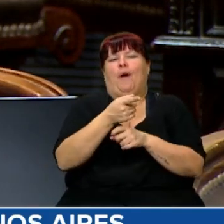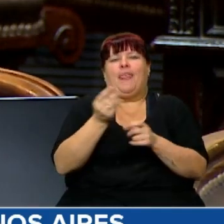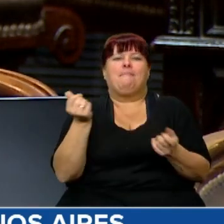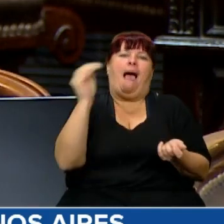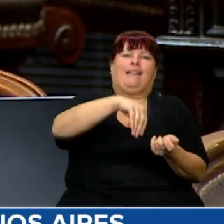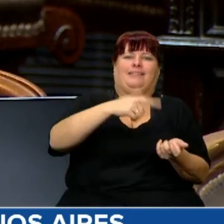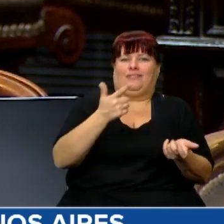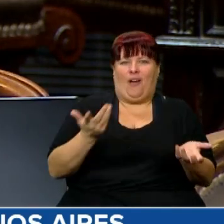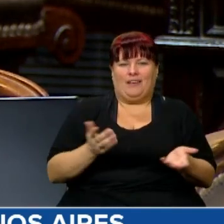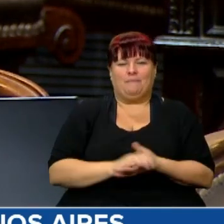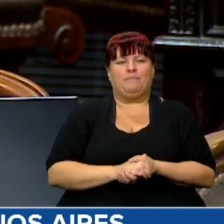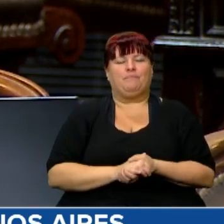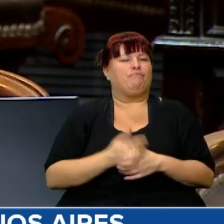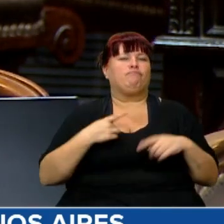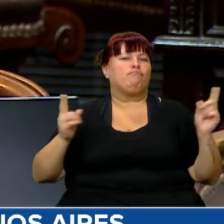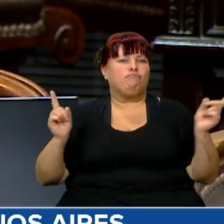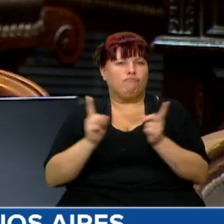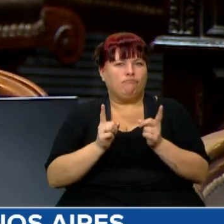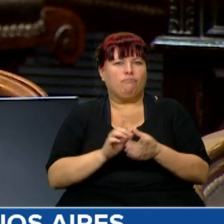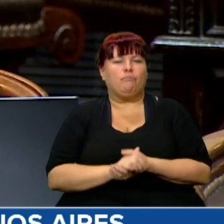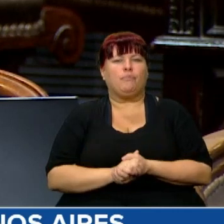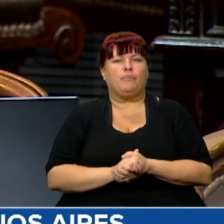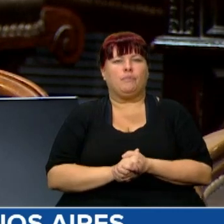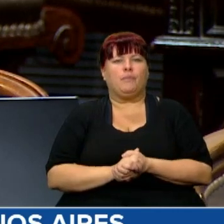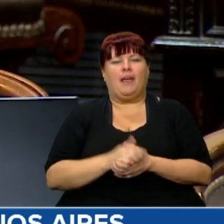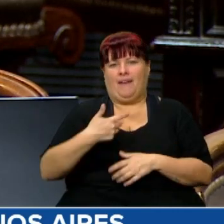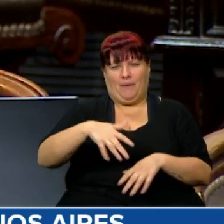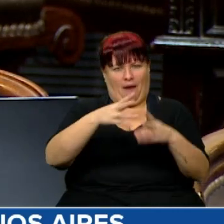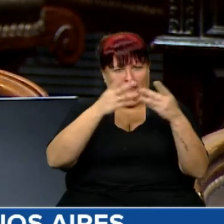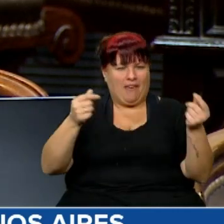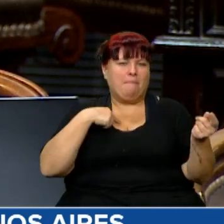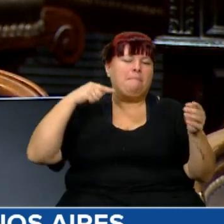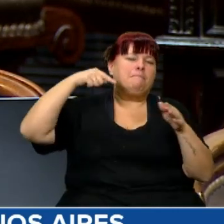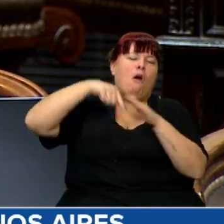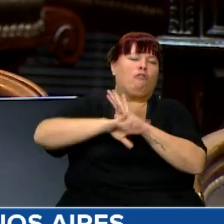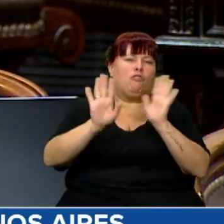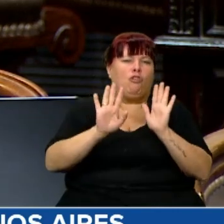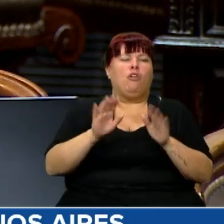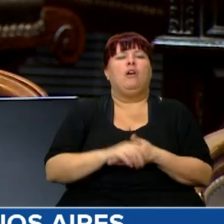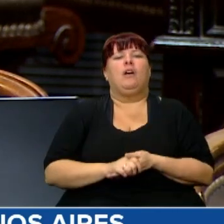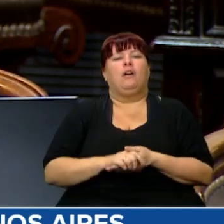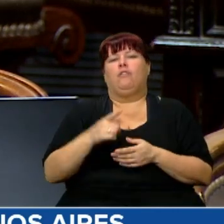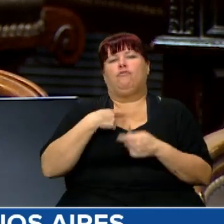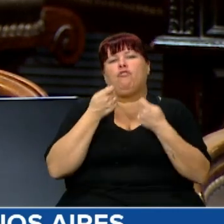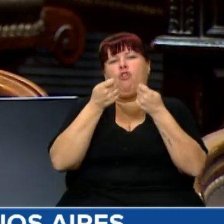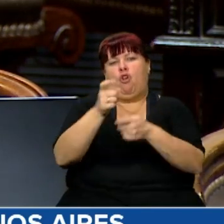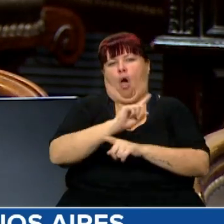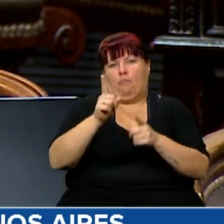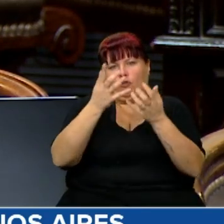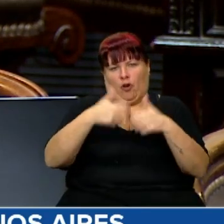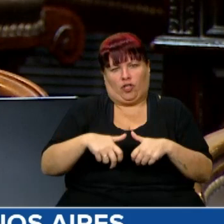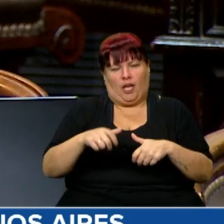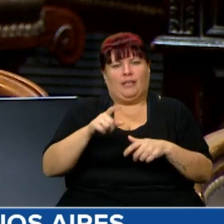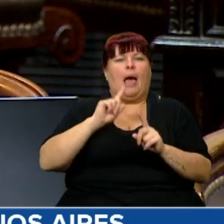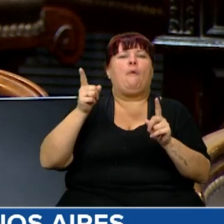valor agregado. Brevemente, y para terminar y no abundar, yo creo que no podemos acompañar este proyecto, tampoco